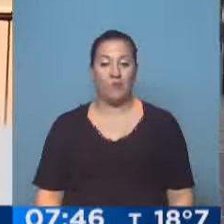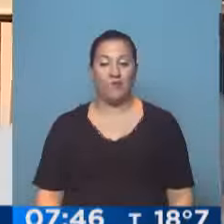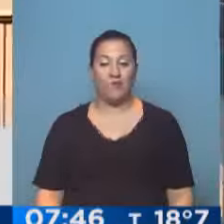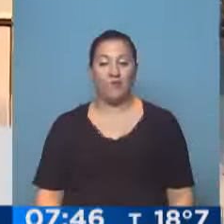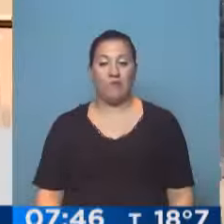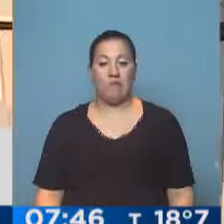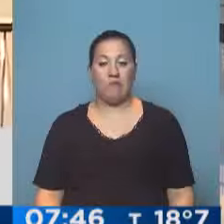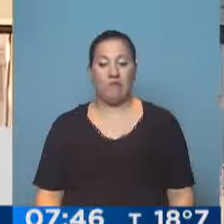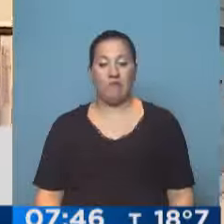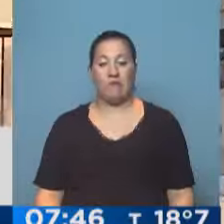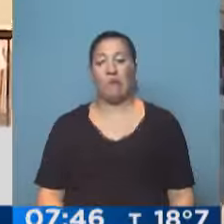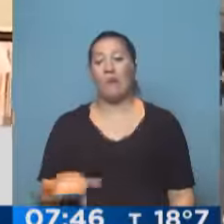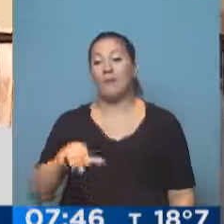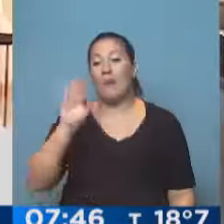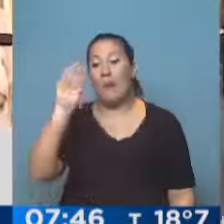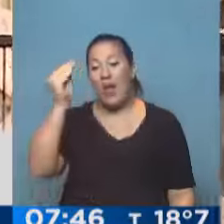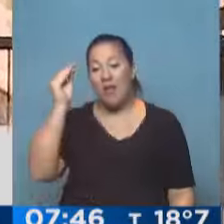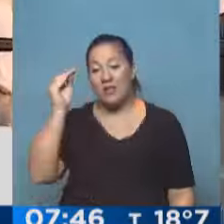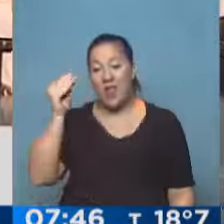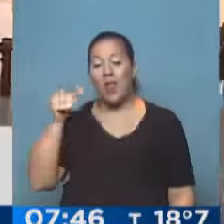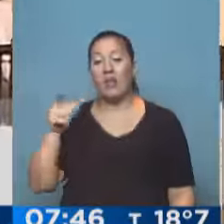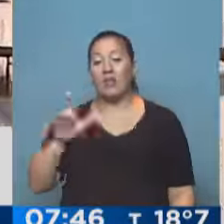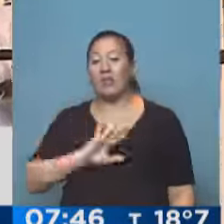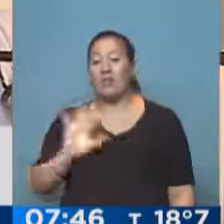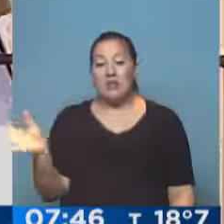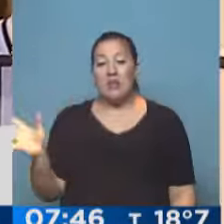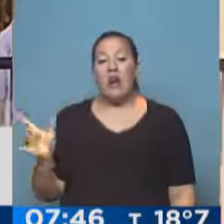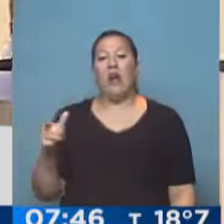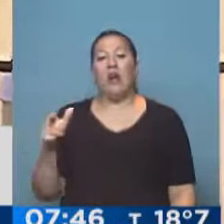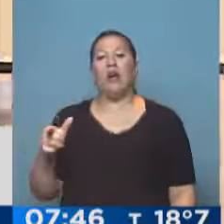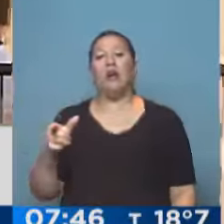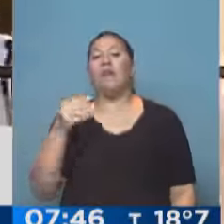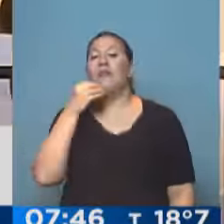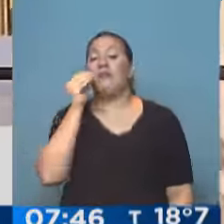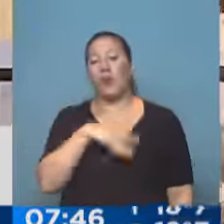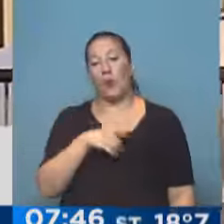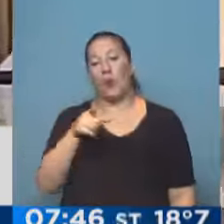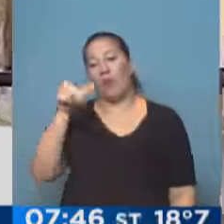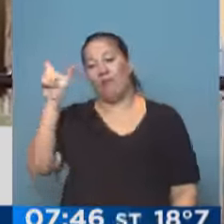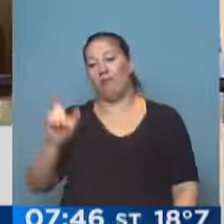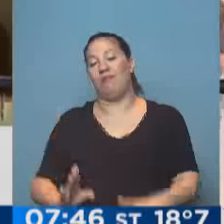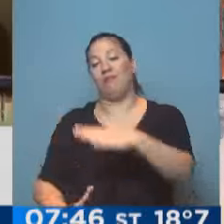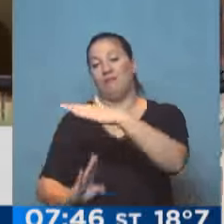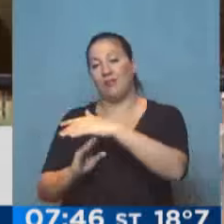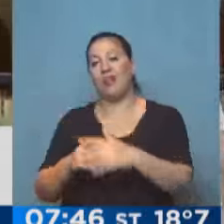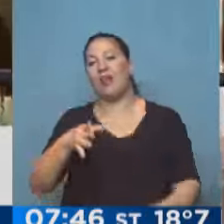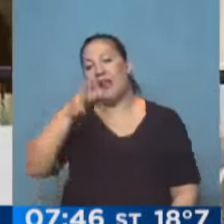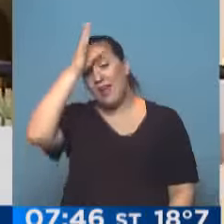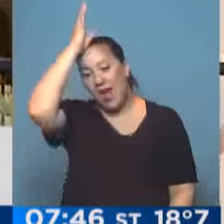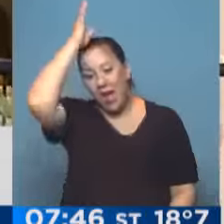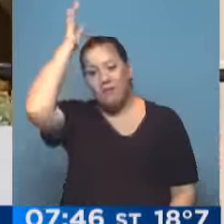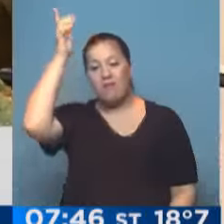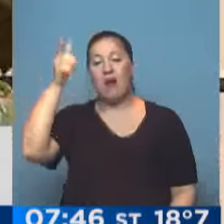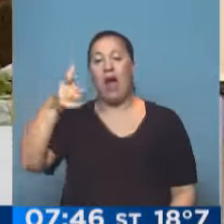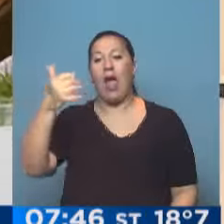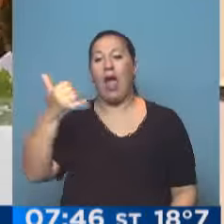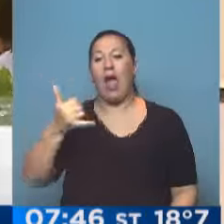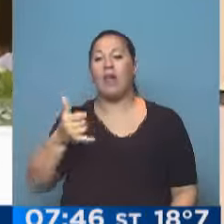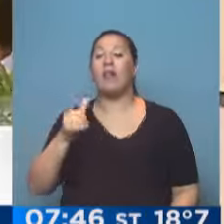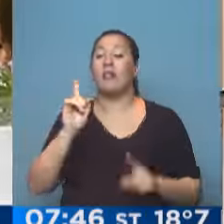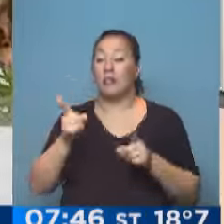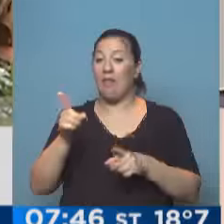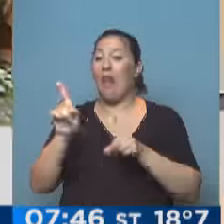Mientras tanto, Brasil hizo su aparición con su figura, con su máxima figura, Neymar, que va a estar presente con algunas bajas,